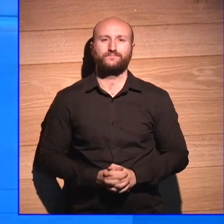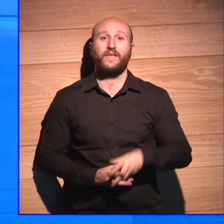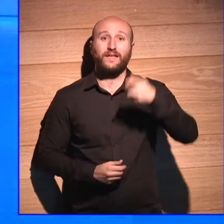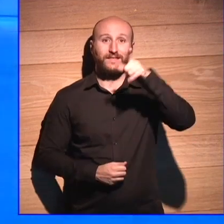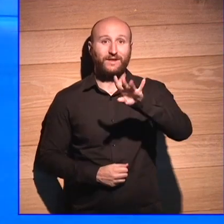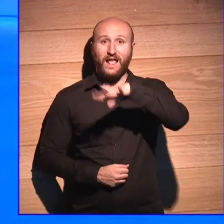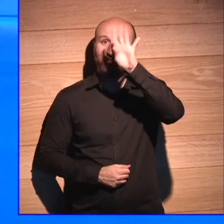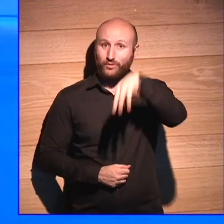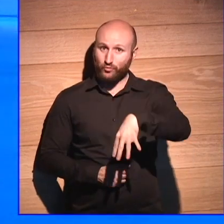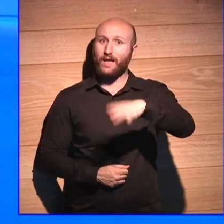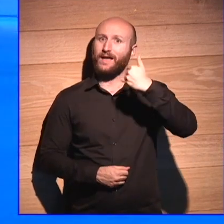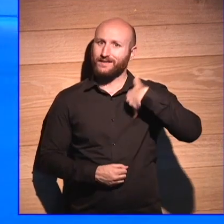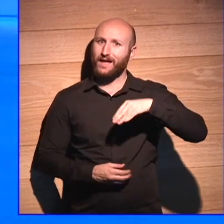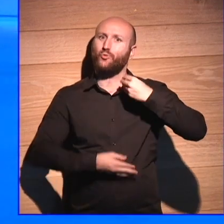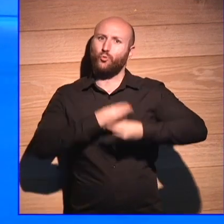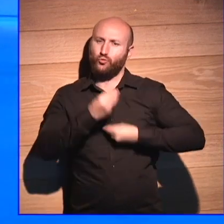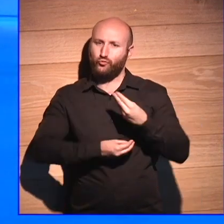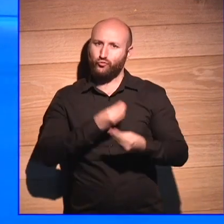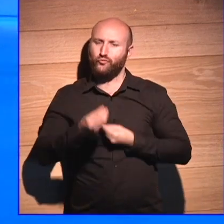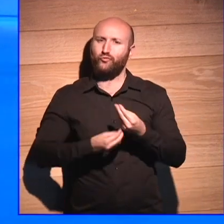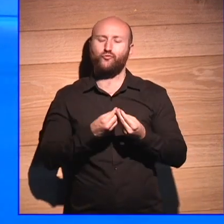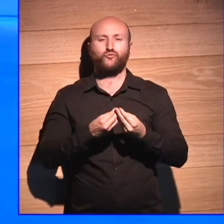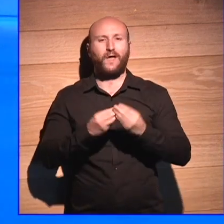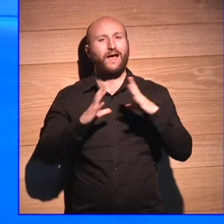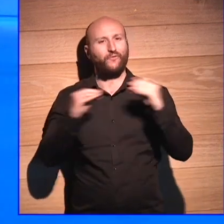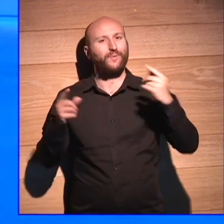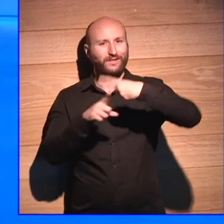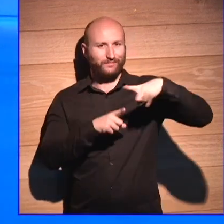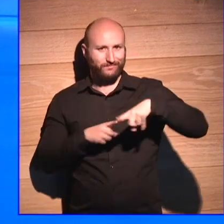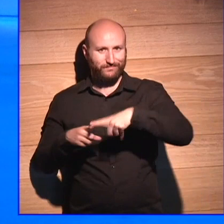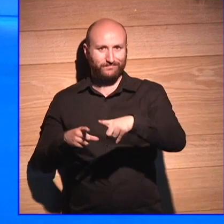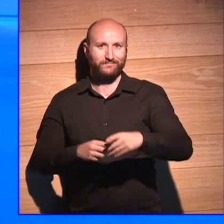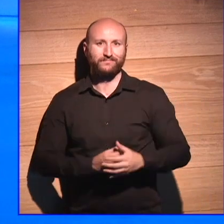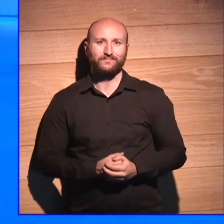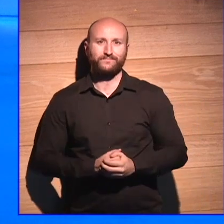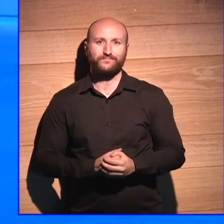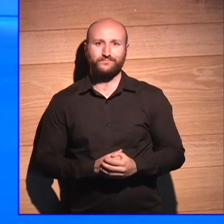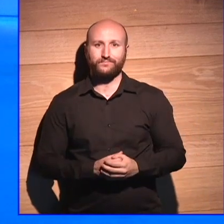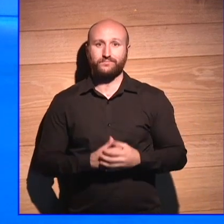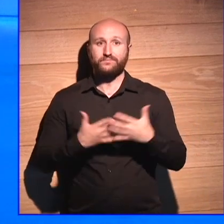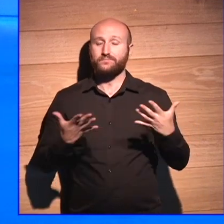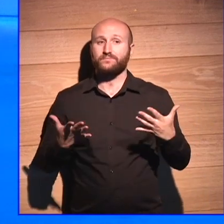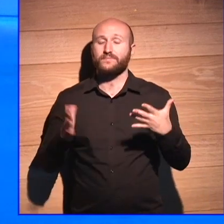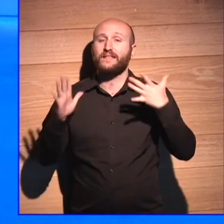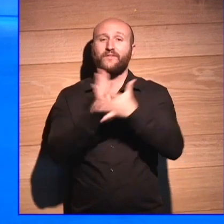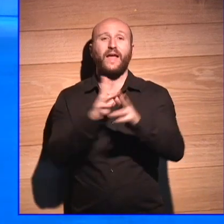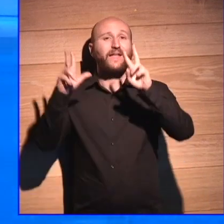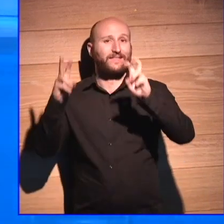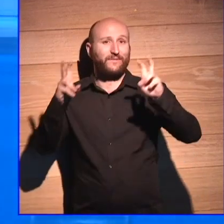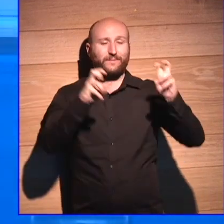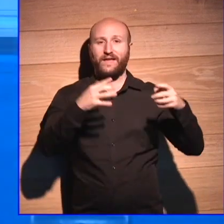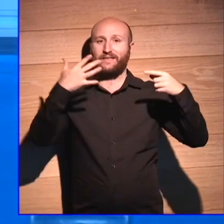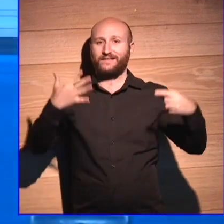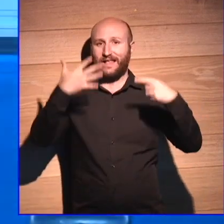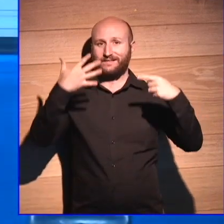Cataluña se está utilizando en diversas universidades. Básicamente se tratan 6 temas, que son los que tenéis